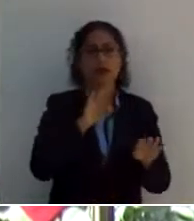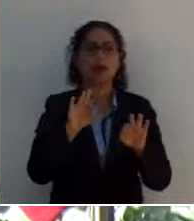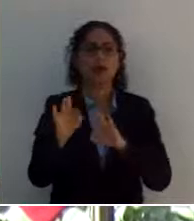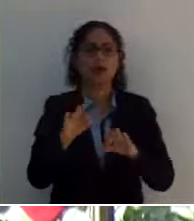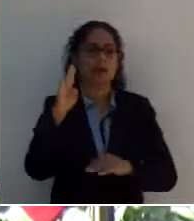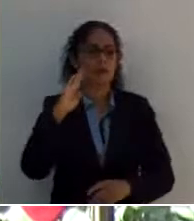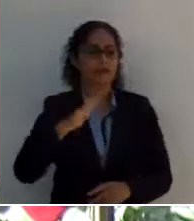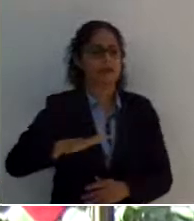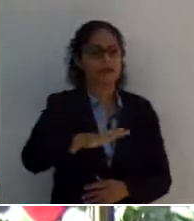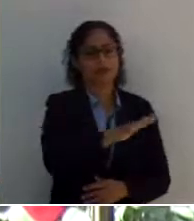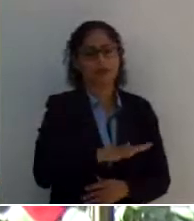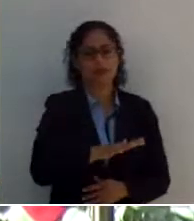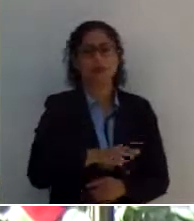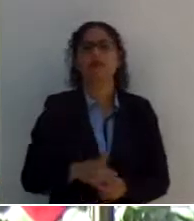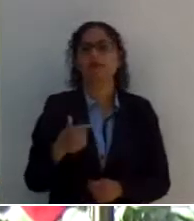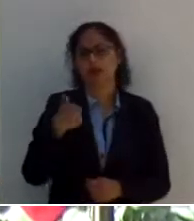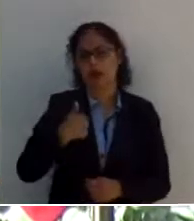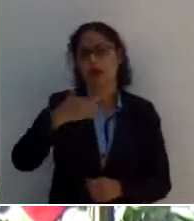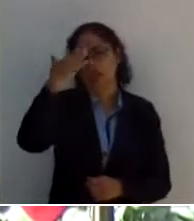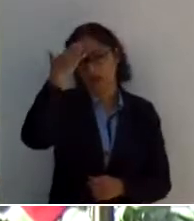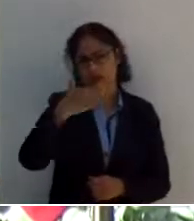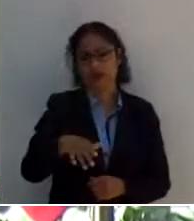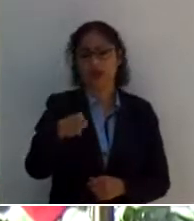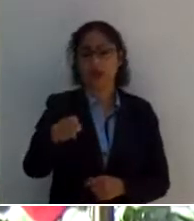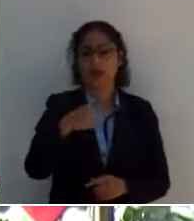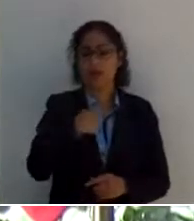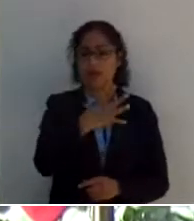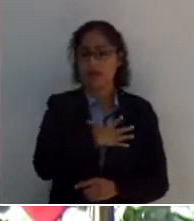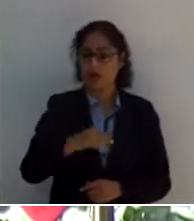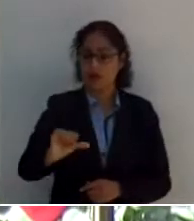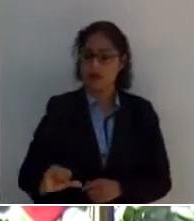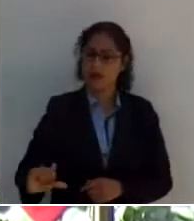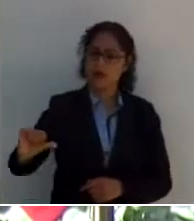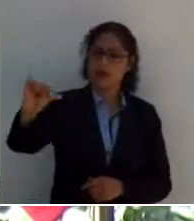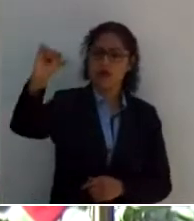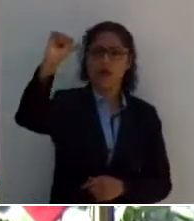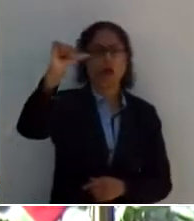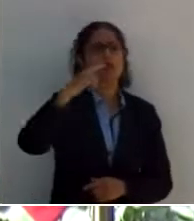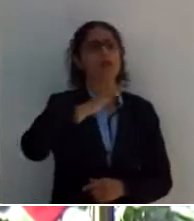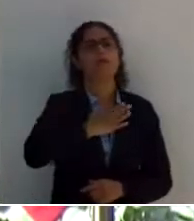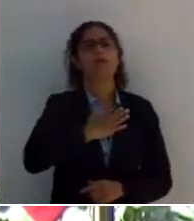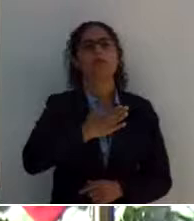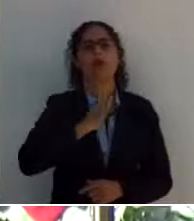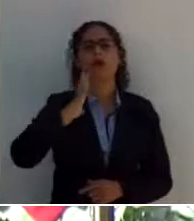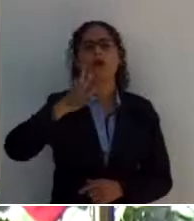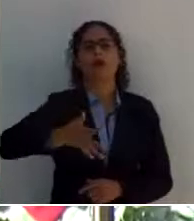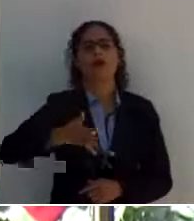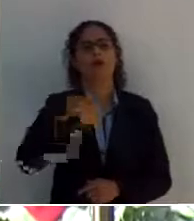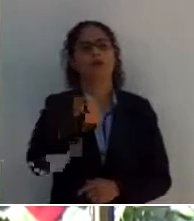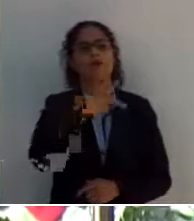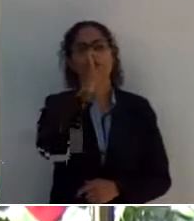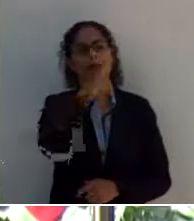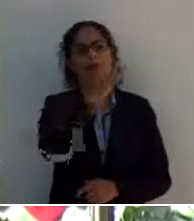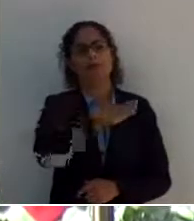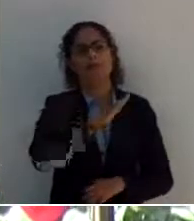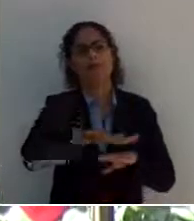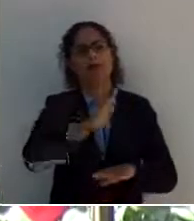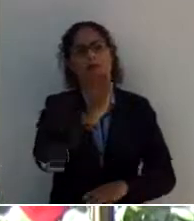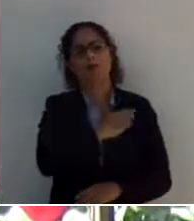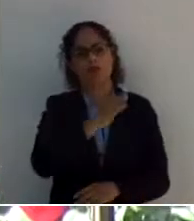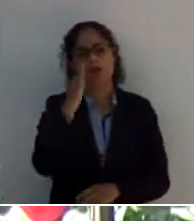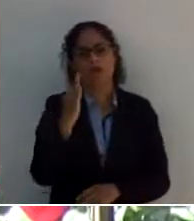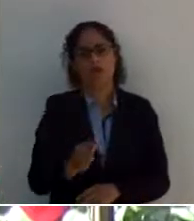michoacanos. Porque sé que un día mi hijo dirá con orgullo, mi padre es policía, un buen policía. Muchas gracias, buen